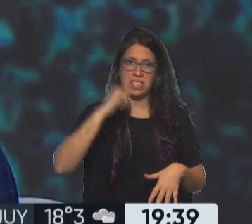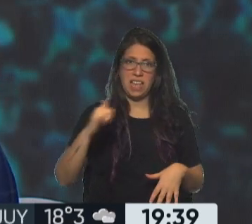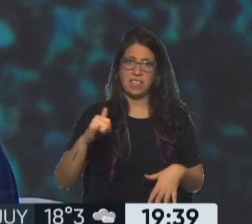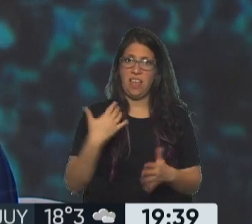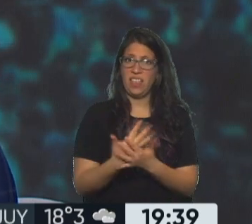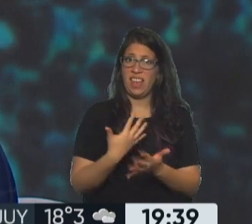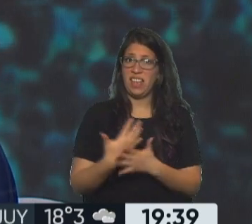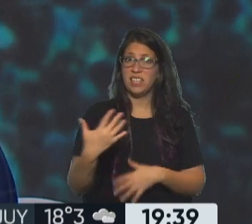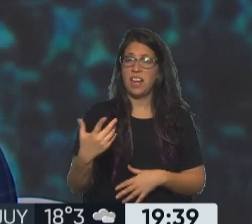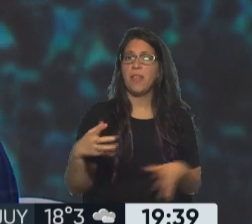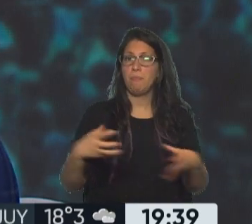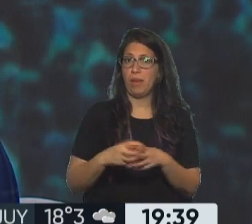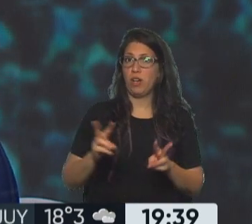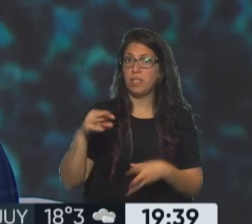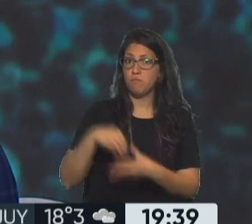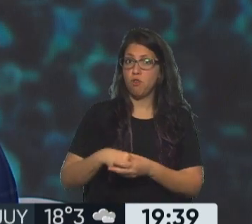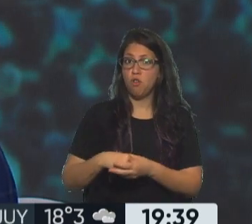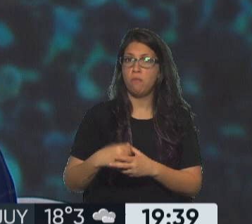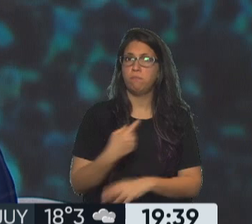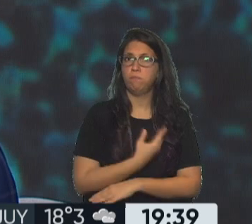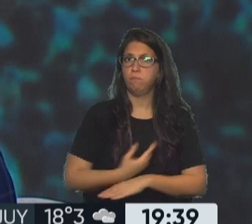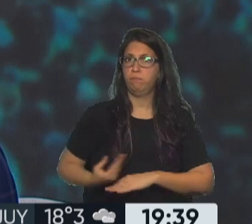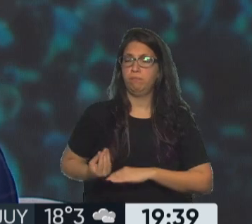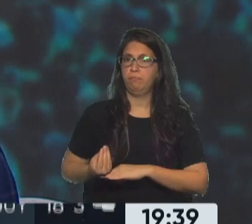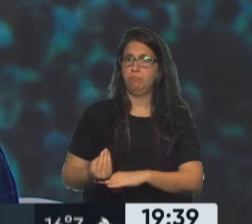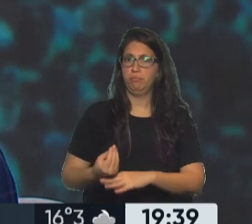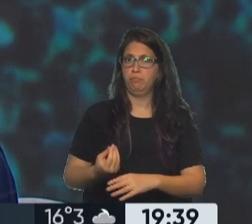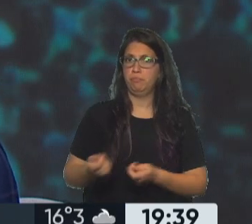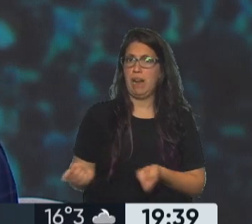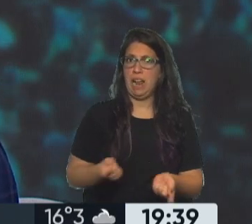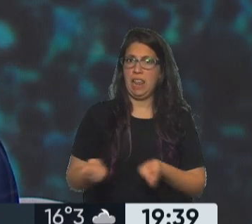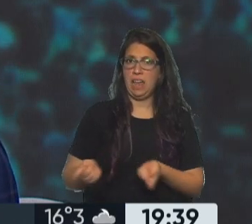derecha del peronismo domina el palco, domina la escena y va a terminar